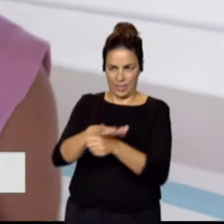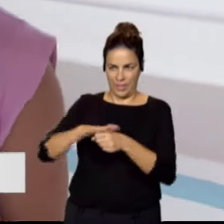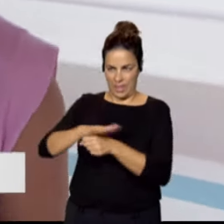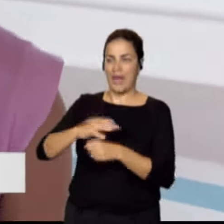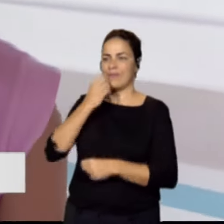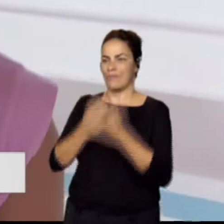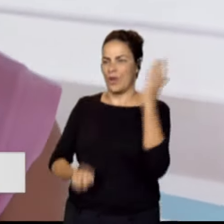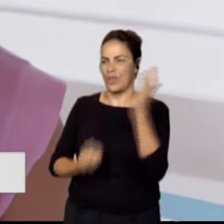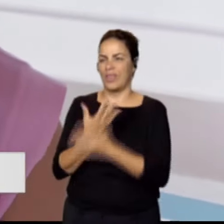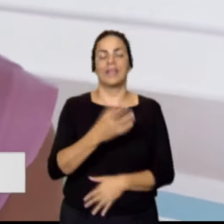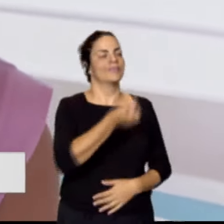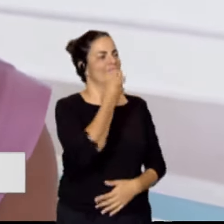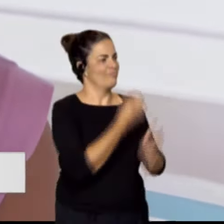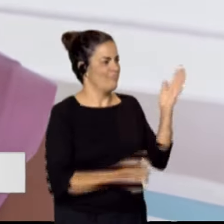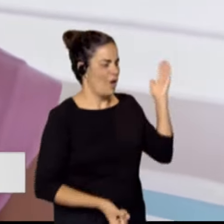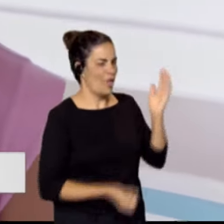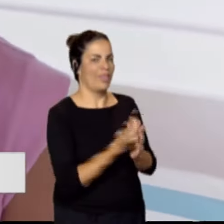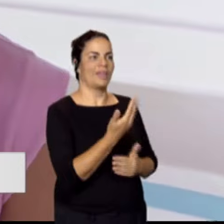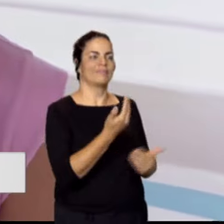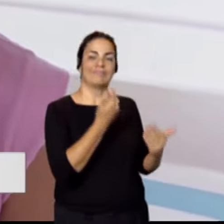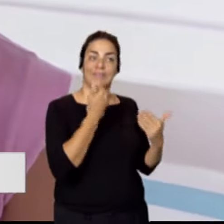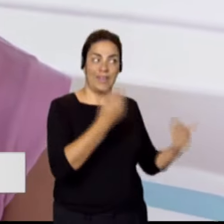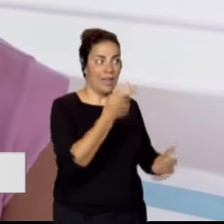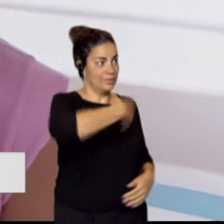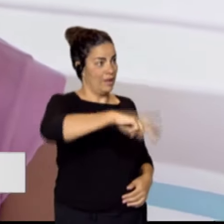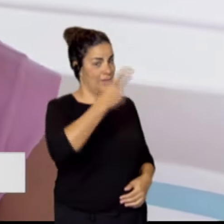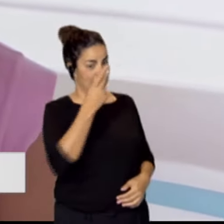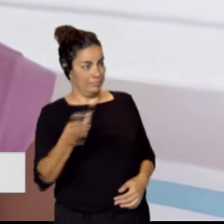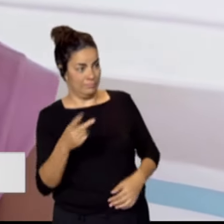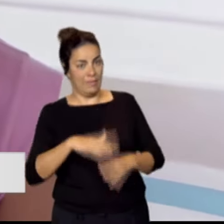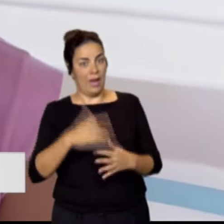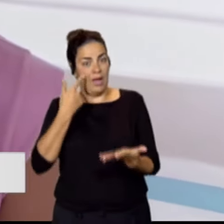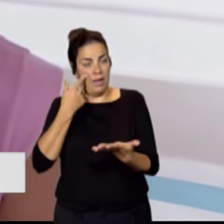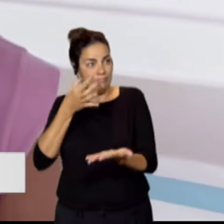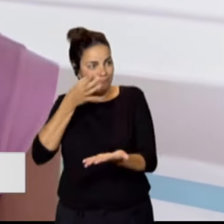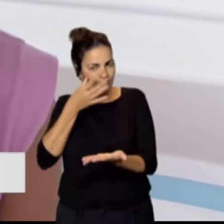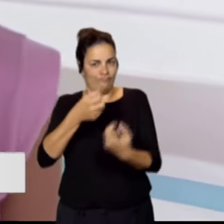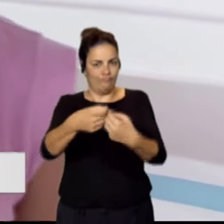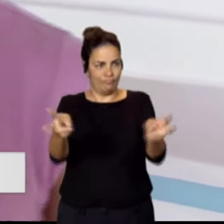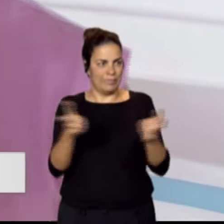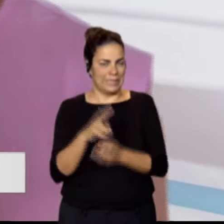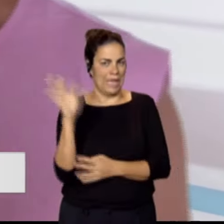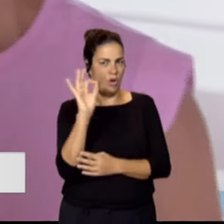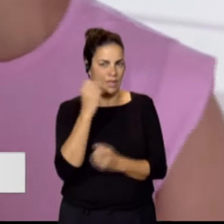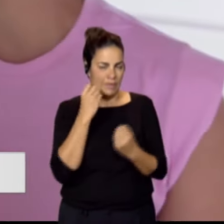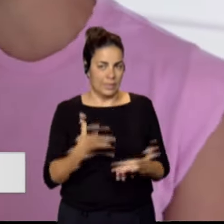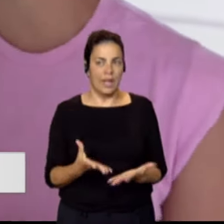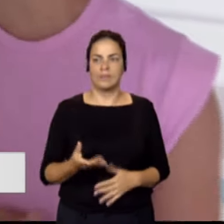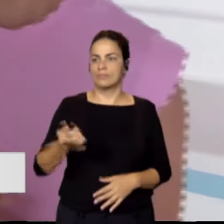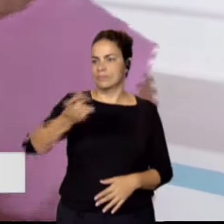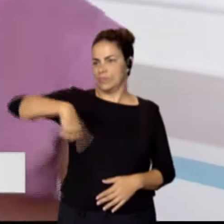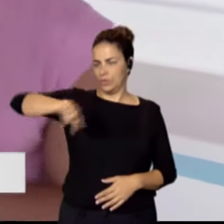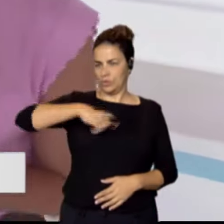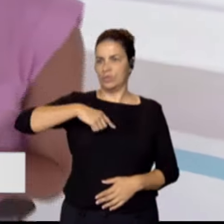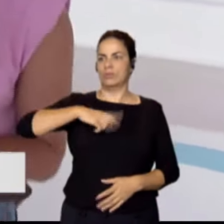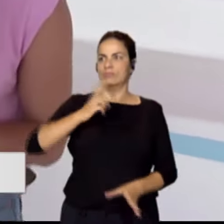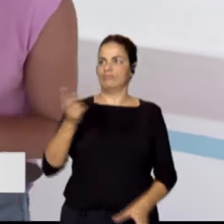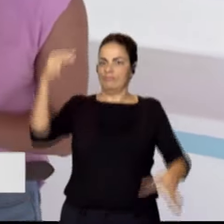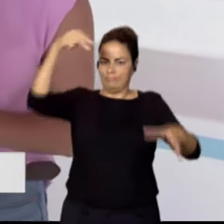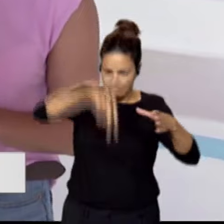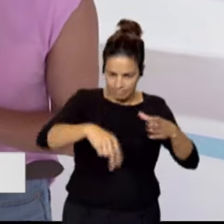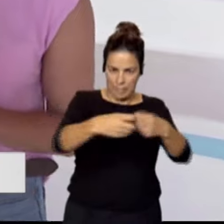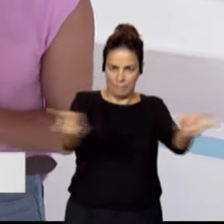principalmente agradecer el que hayan venido para ver de primera mano la situación de la piscina de la olima nos hemos metido literalmente dentro del vaso de la